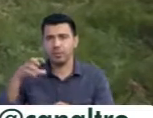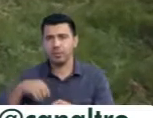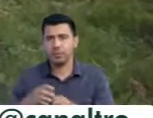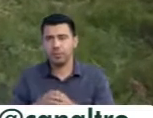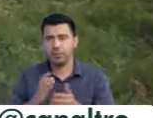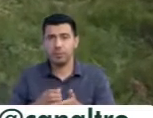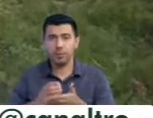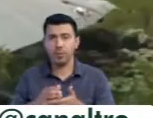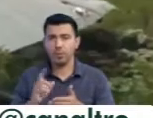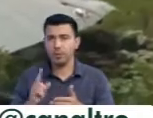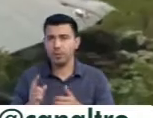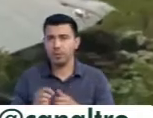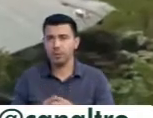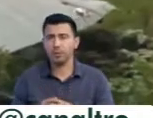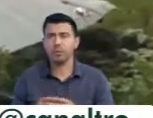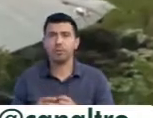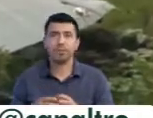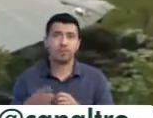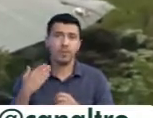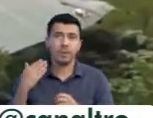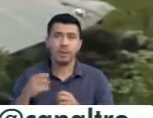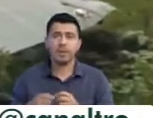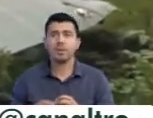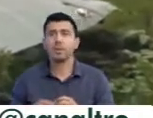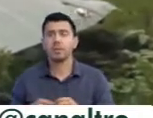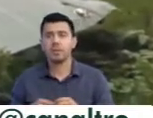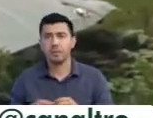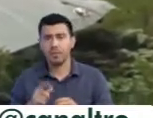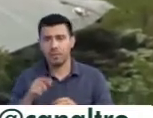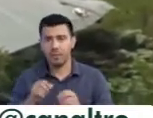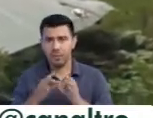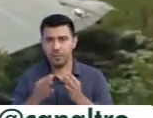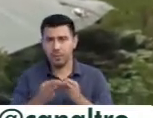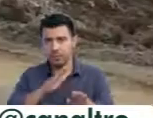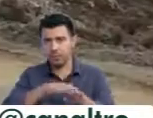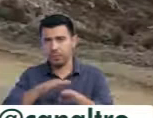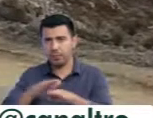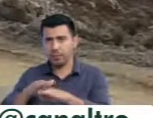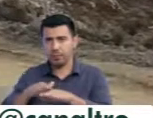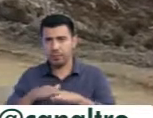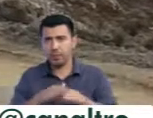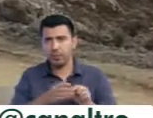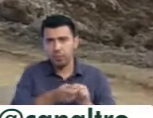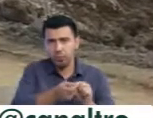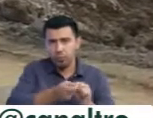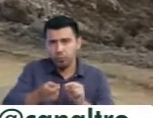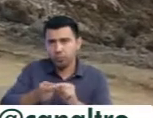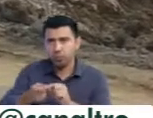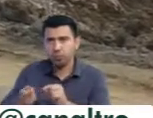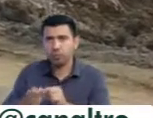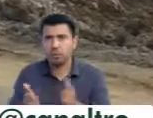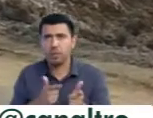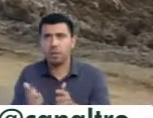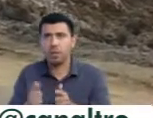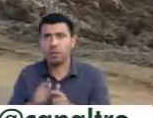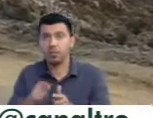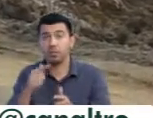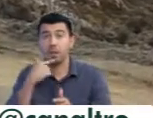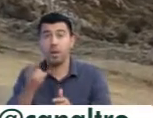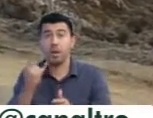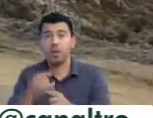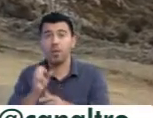tanto. Entonces se tiene advertida también a las familias que viven por acá cerca, que tengan todo listo, que en dado caso de que suene la